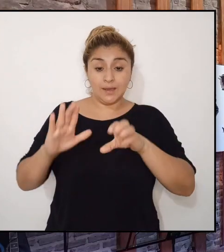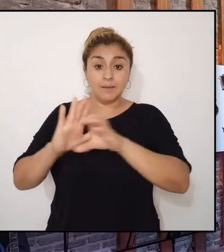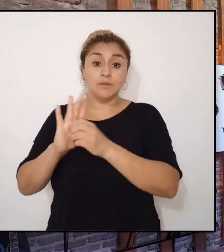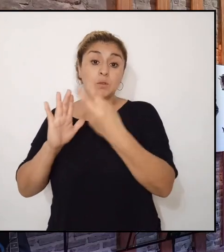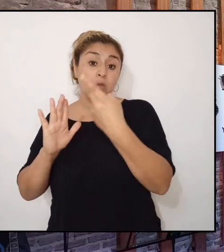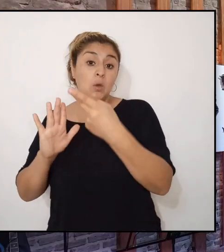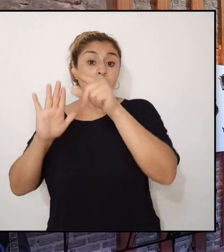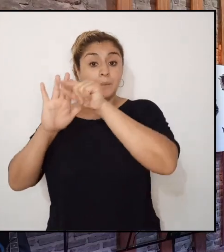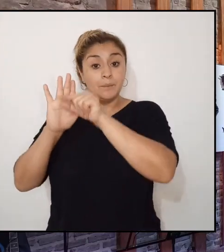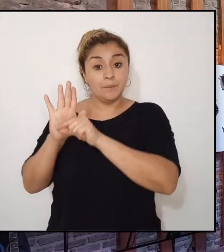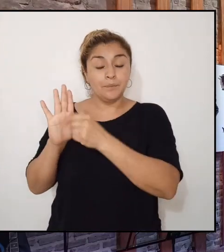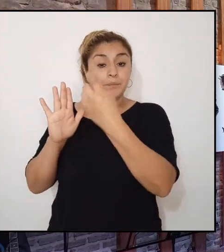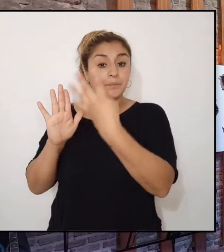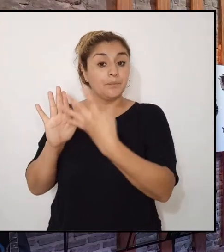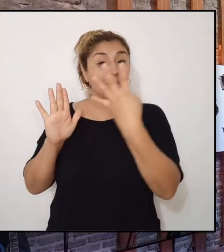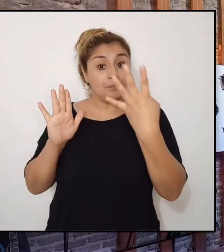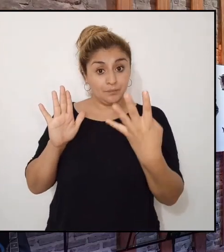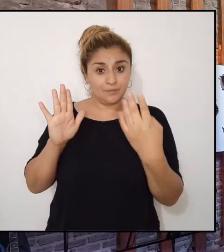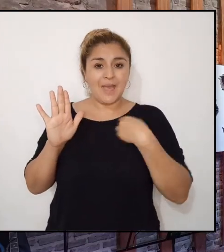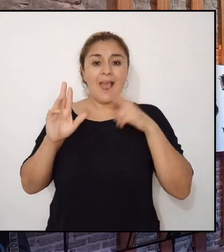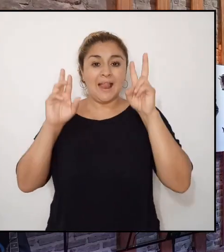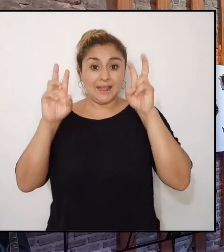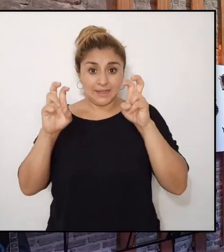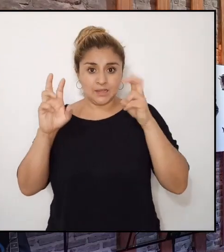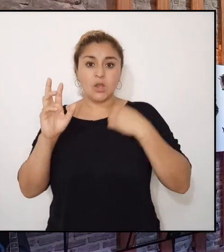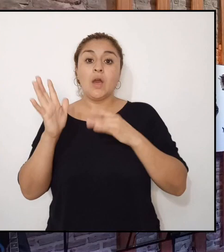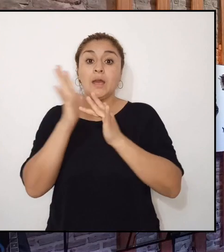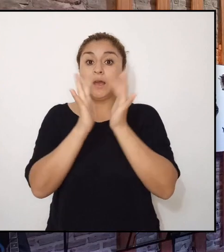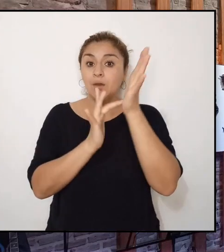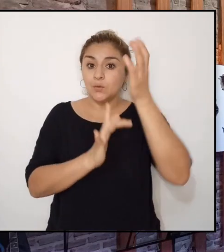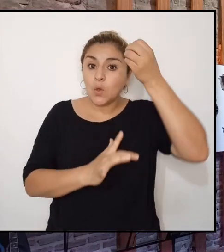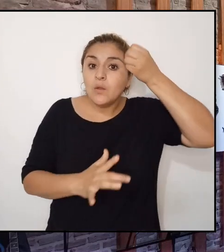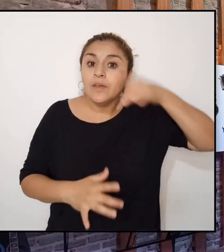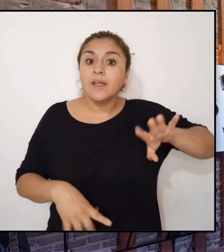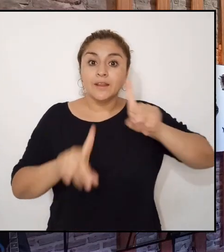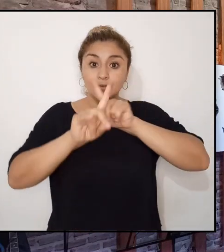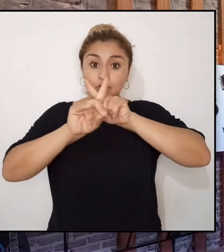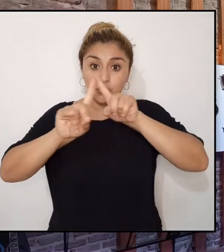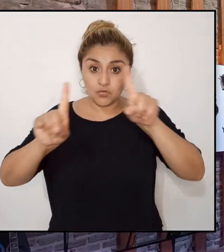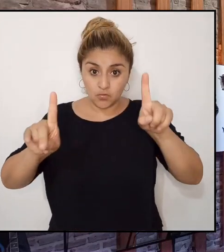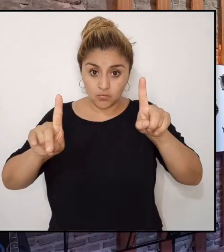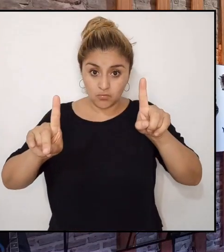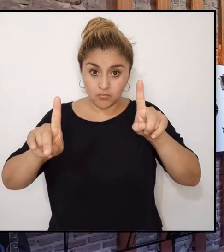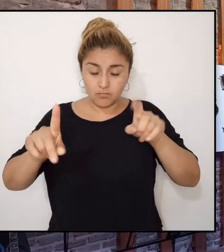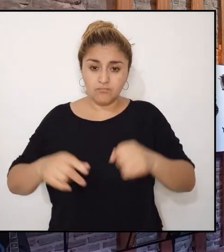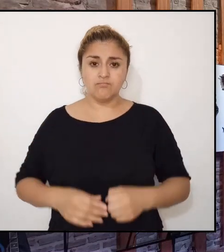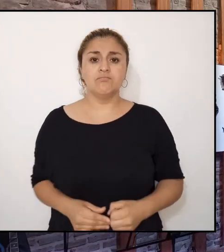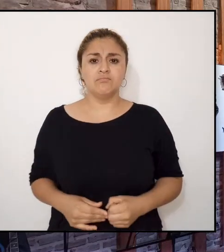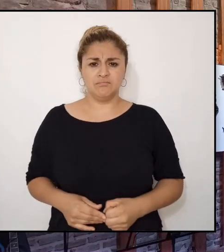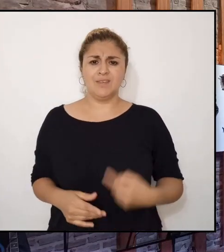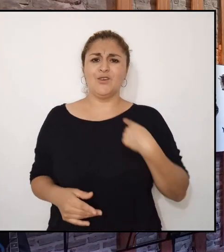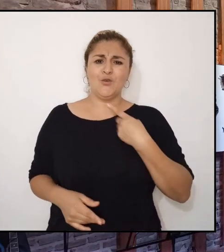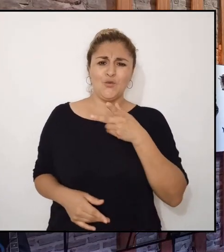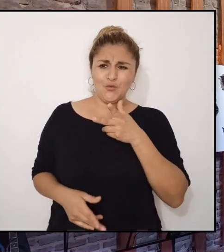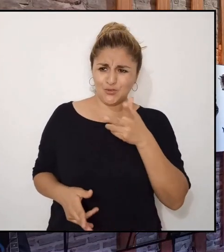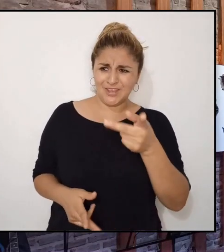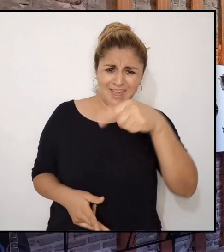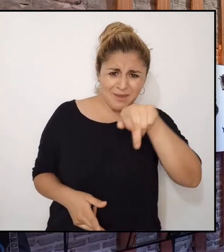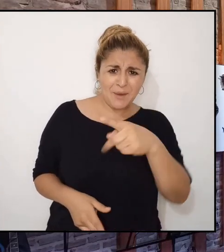el título es el siguiente, no te olvides a Jesús. Sí, pastor, ¿cómo me voy a olvidar a